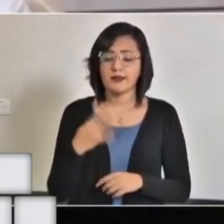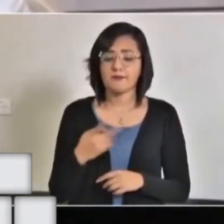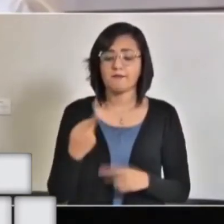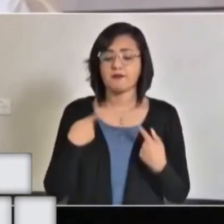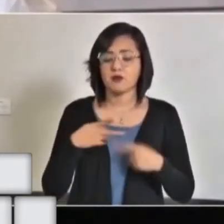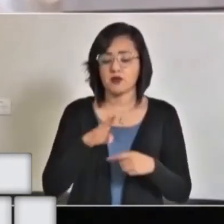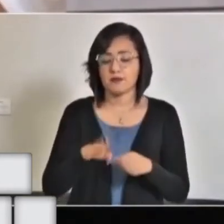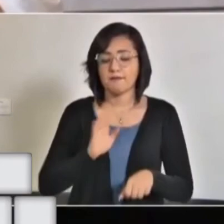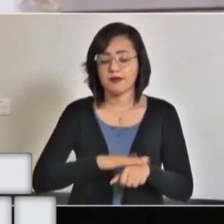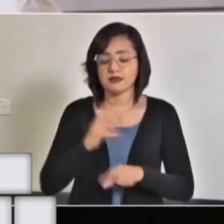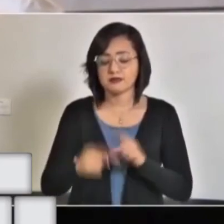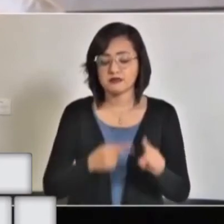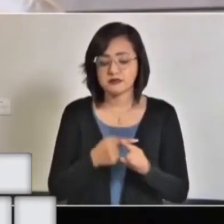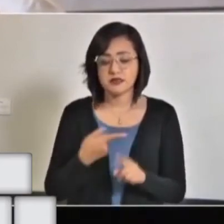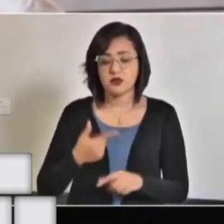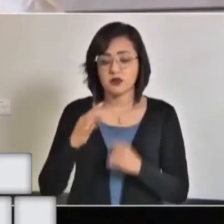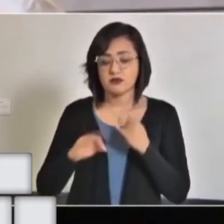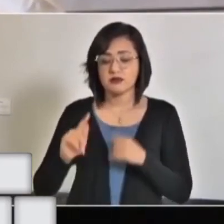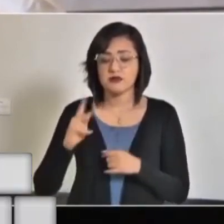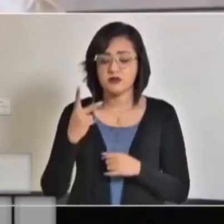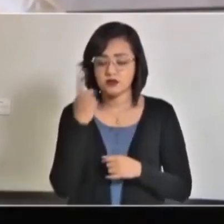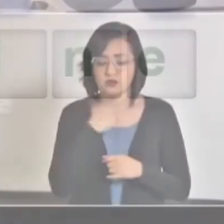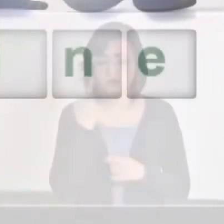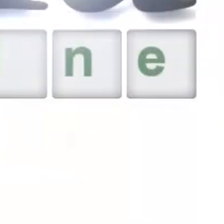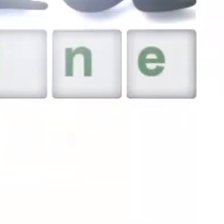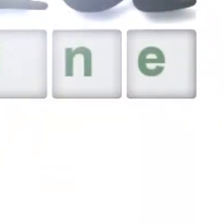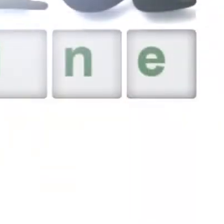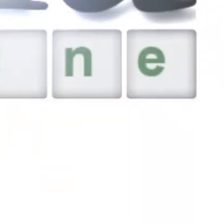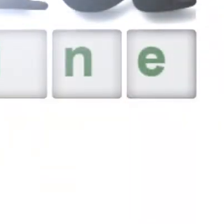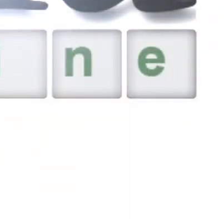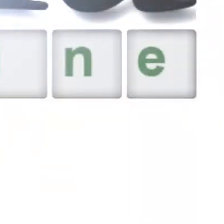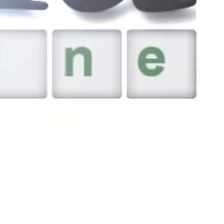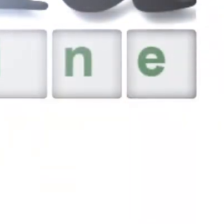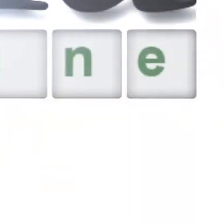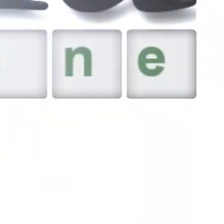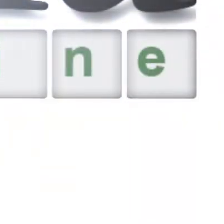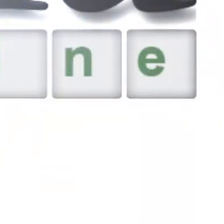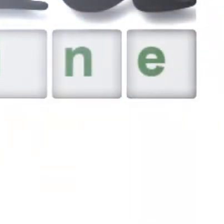14 defunciones más en las últimas 72 horas. Es cuanto, gobernador.